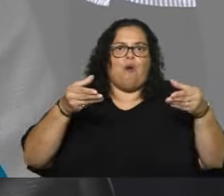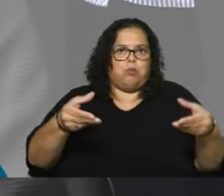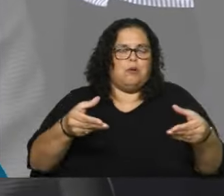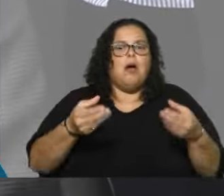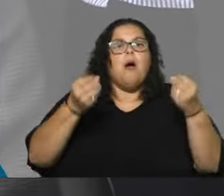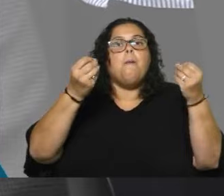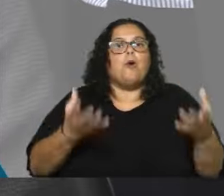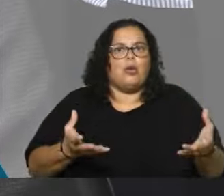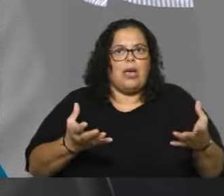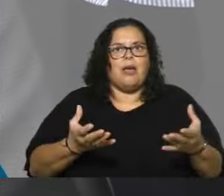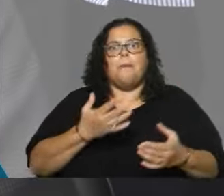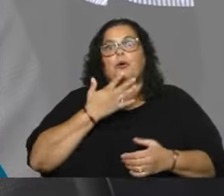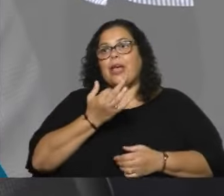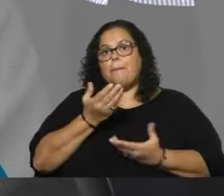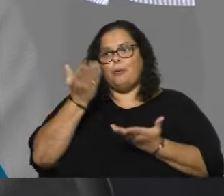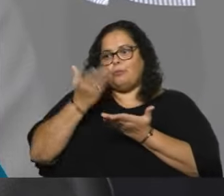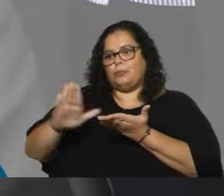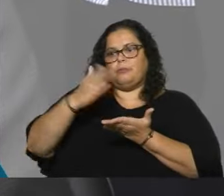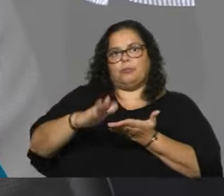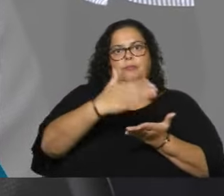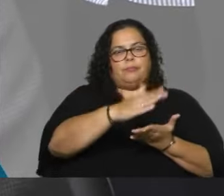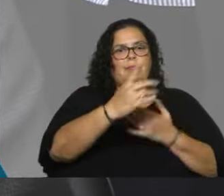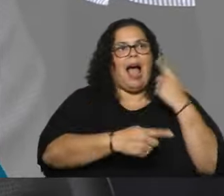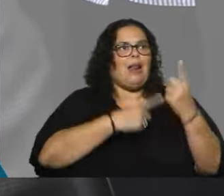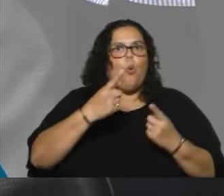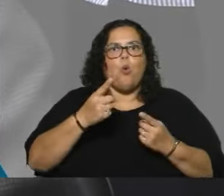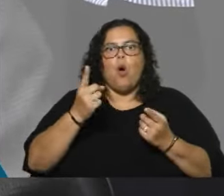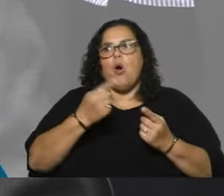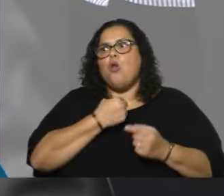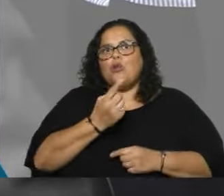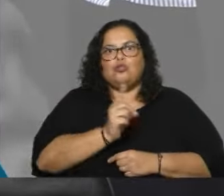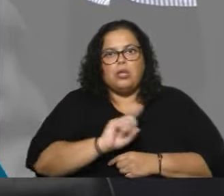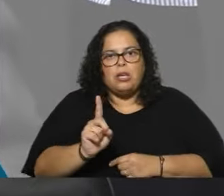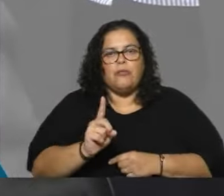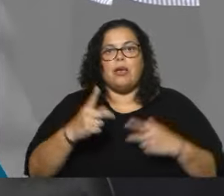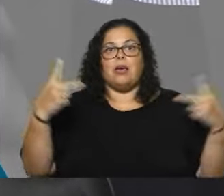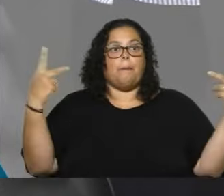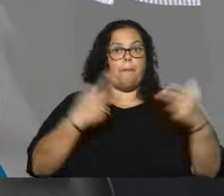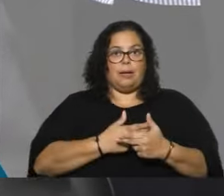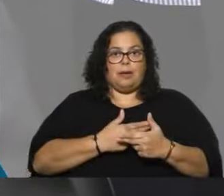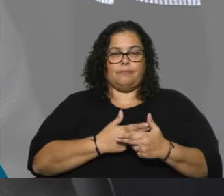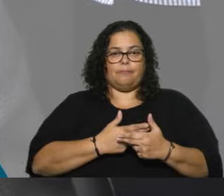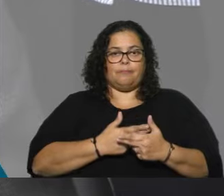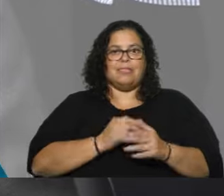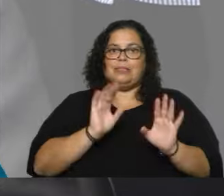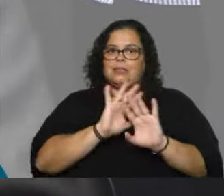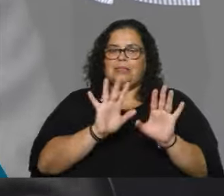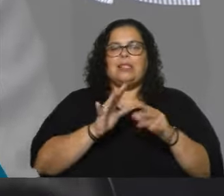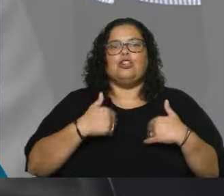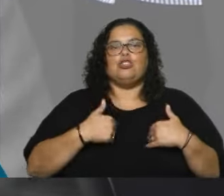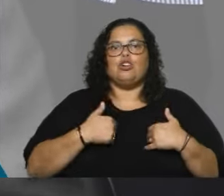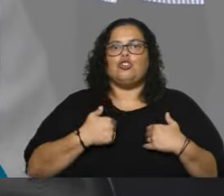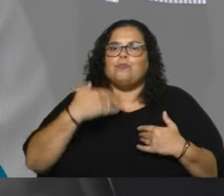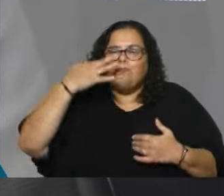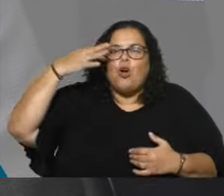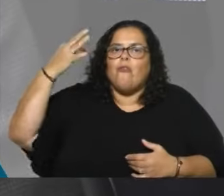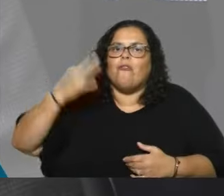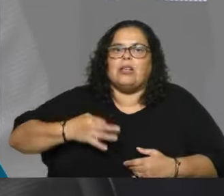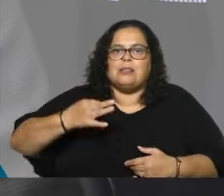expuestos a que cualquier descarte de la Corte Electoral deje sin efecto ese plebiscito. Nosotros estamos